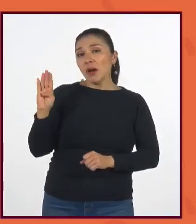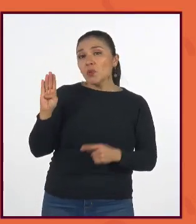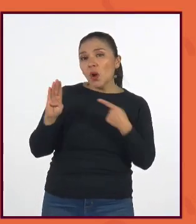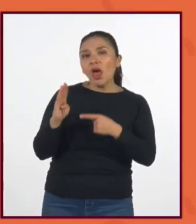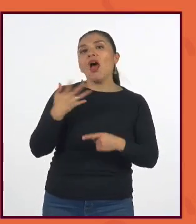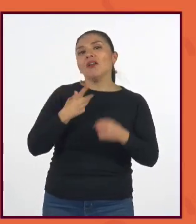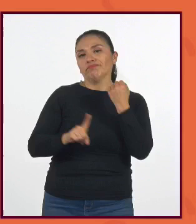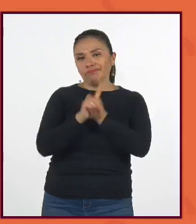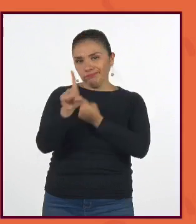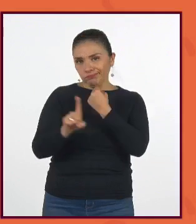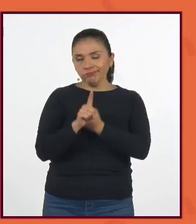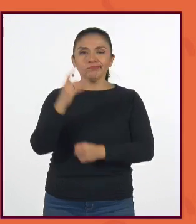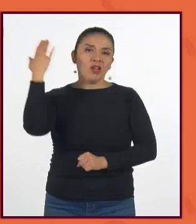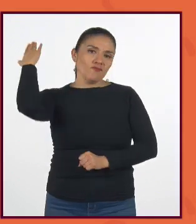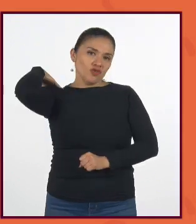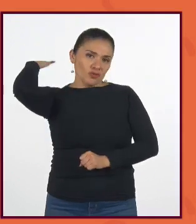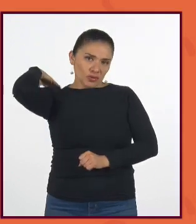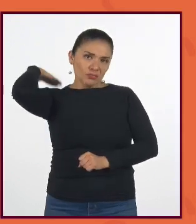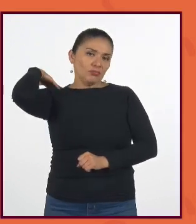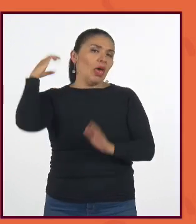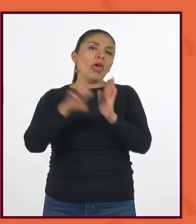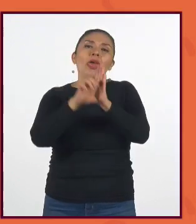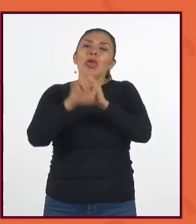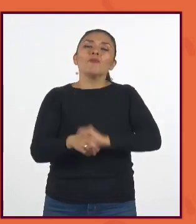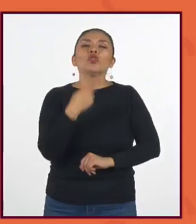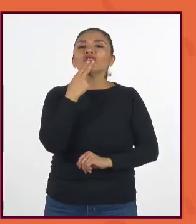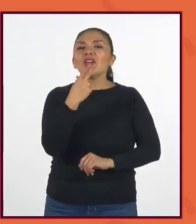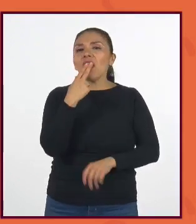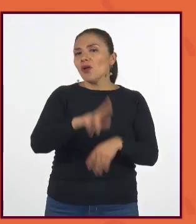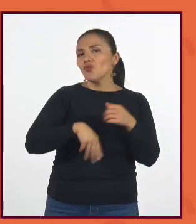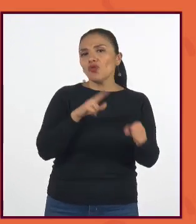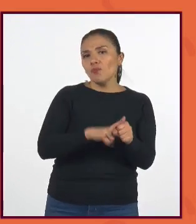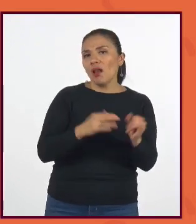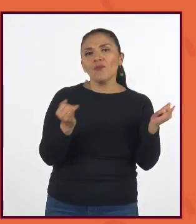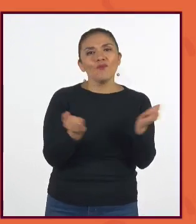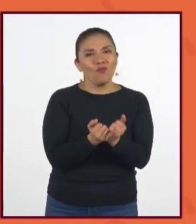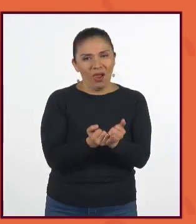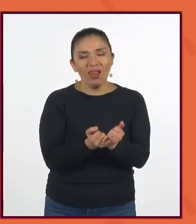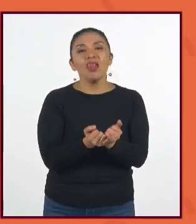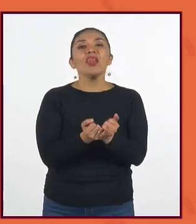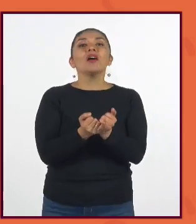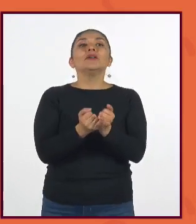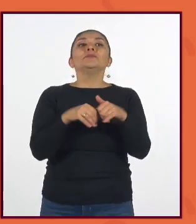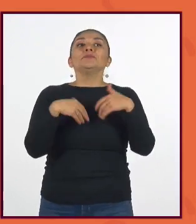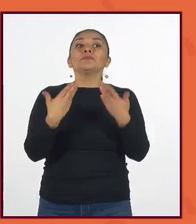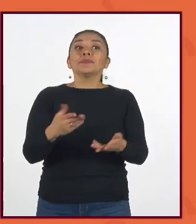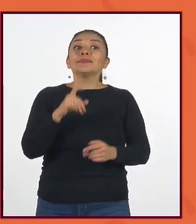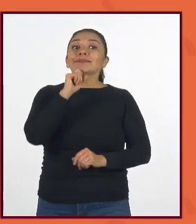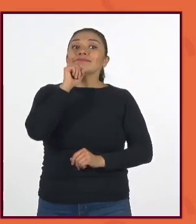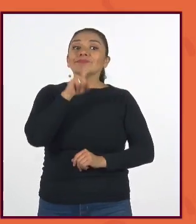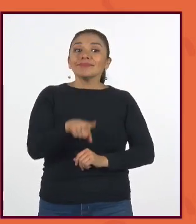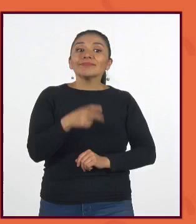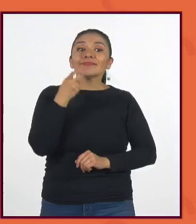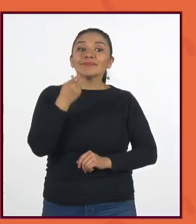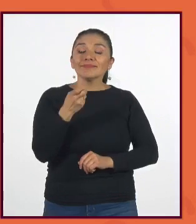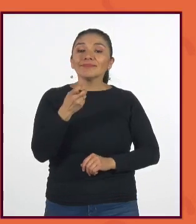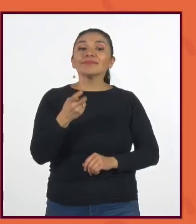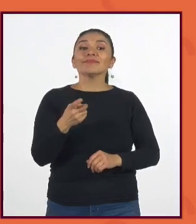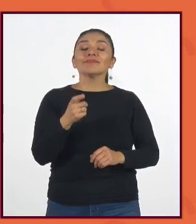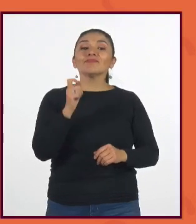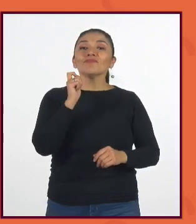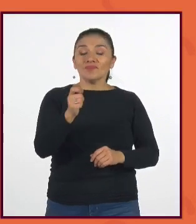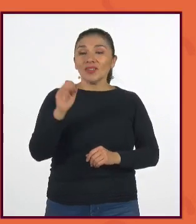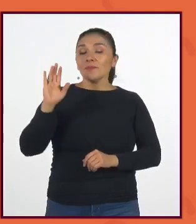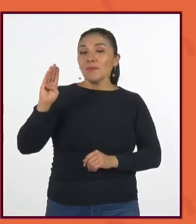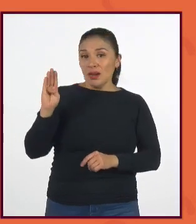efecto como enfisema, como alguien que consume tabaco. También es uno de los factores, el